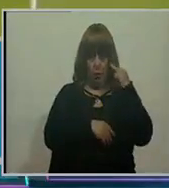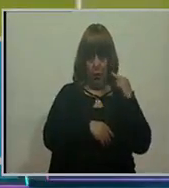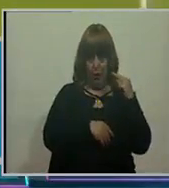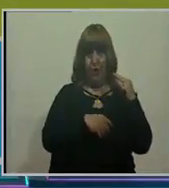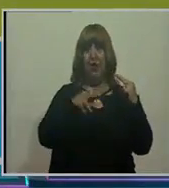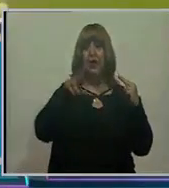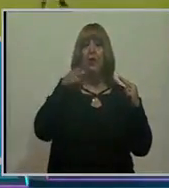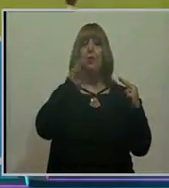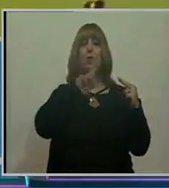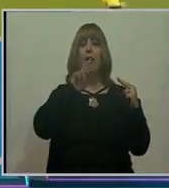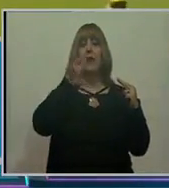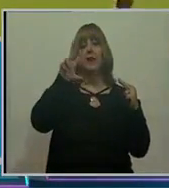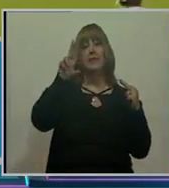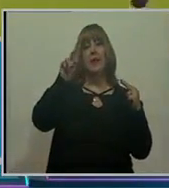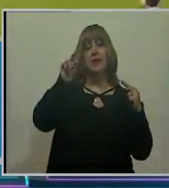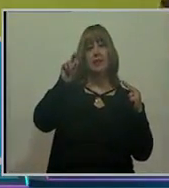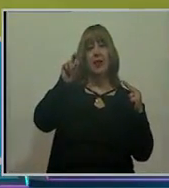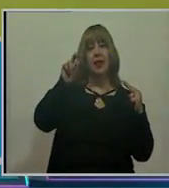partido.